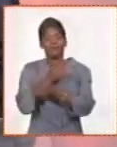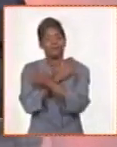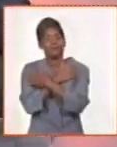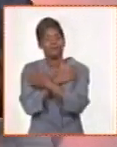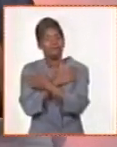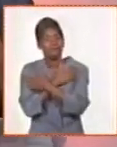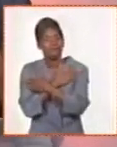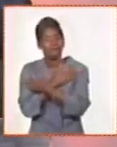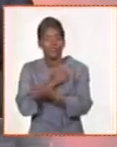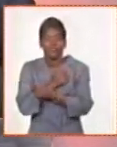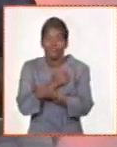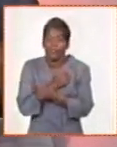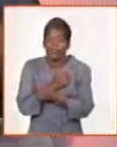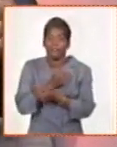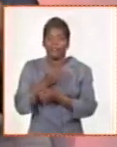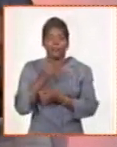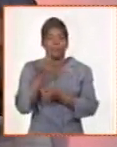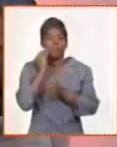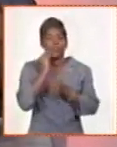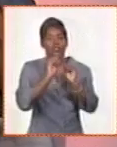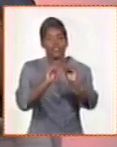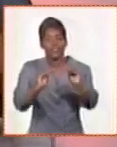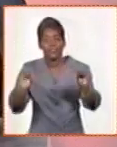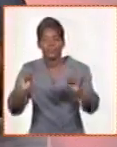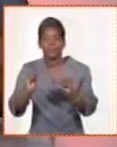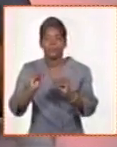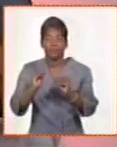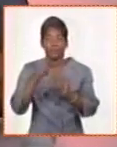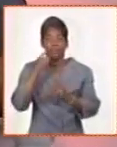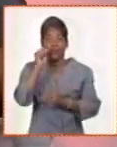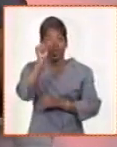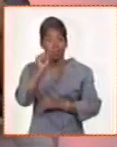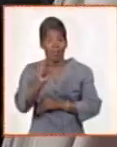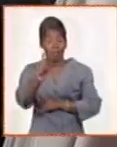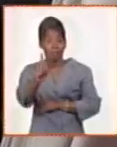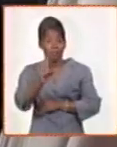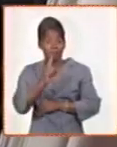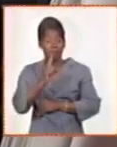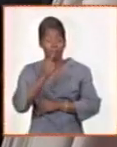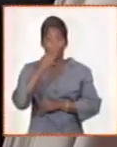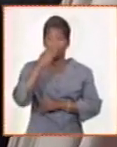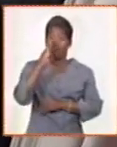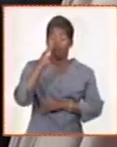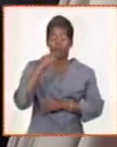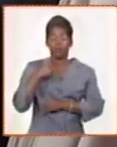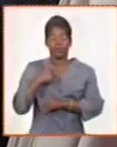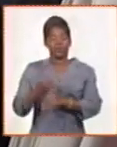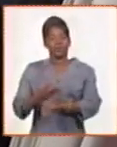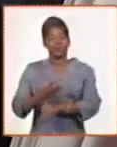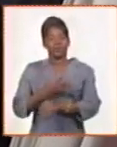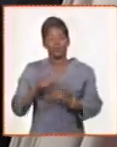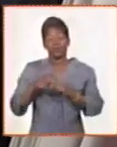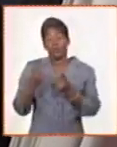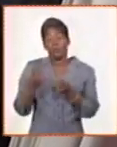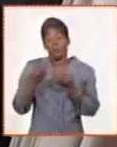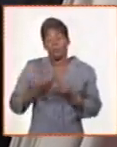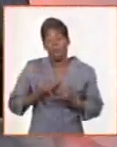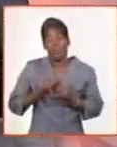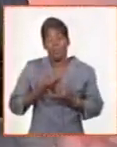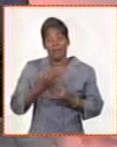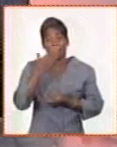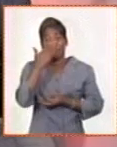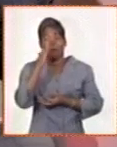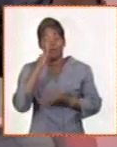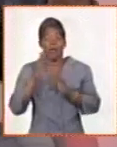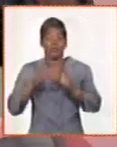les dé mucha vida, que les dé salud. O sea, eso en los abuelitos. Te puedes imaginar por primera vez, a veces yo digo, caramba, pero